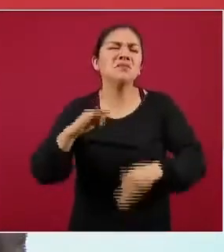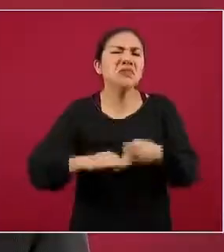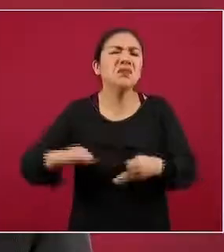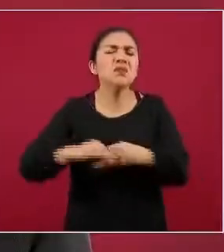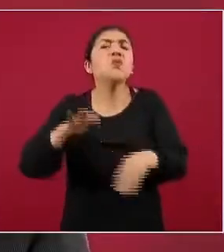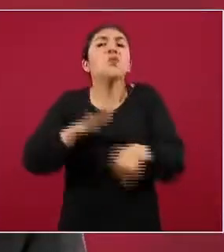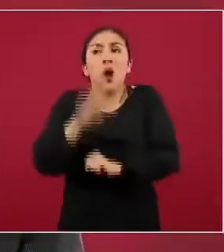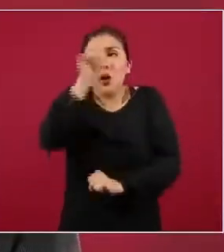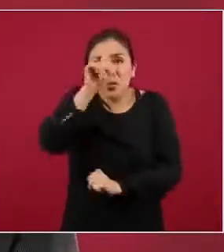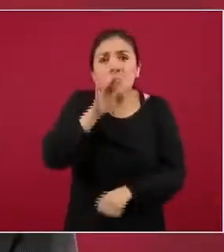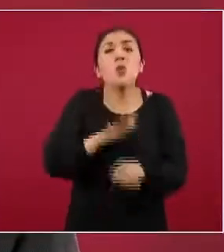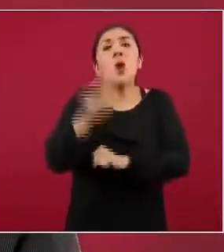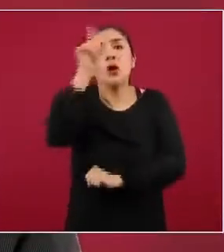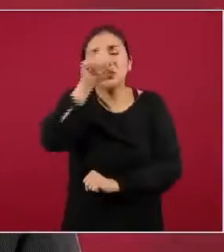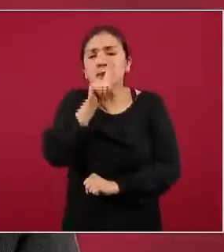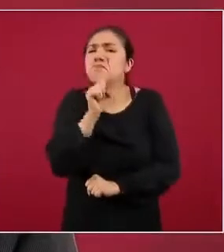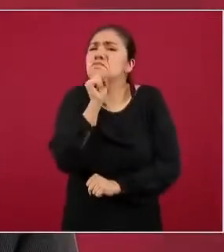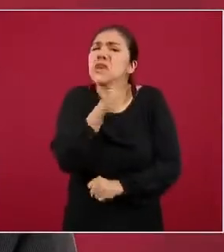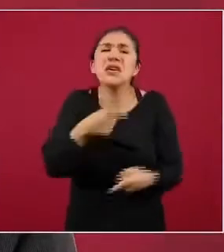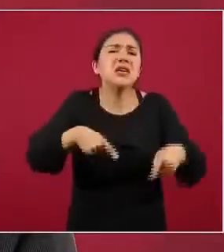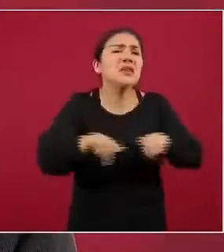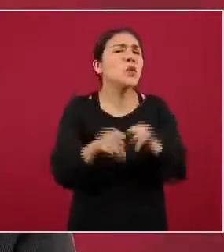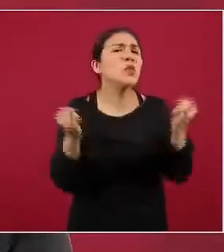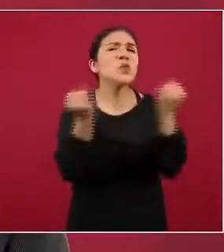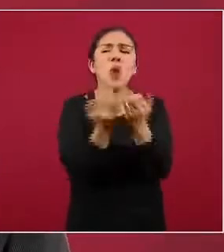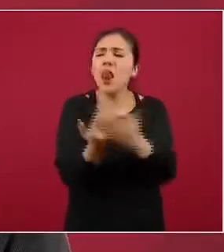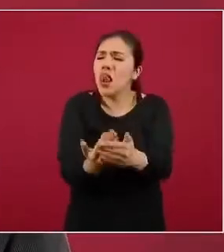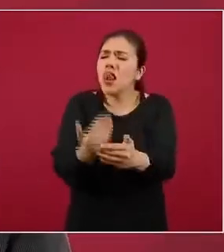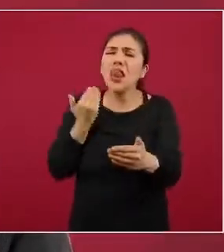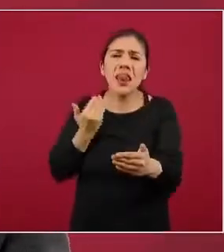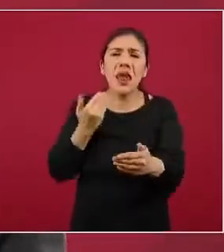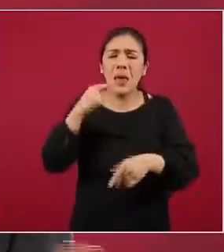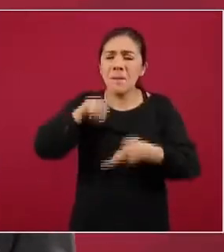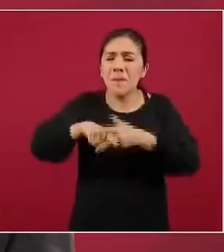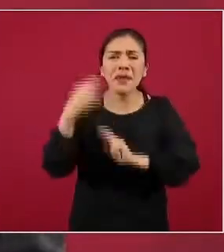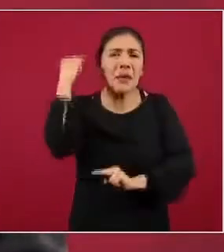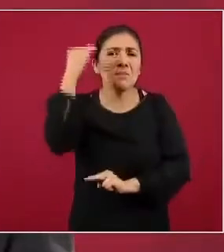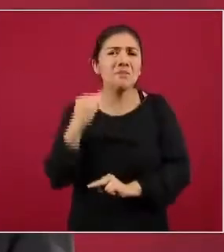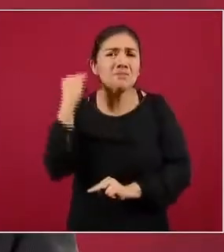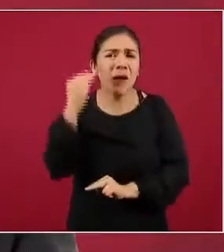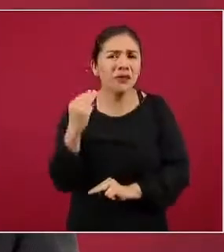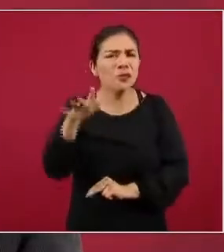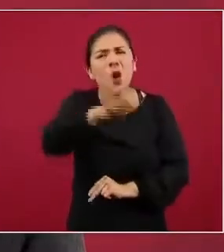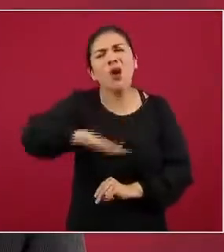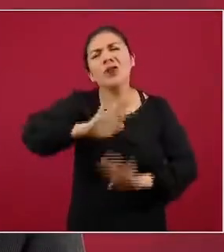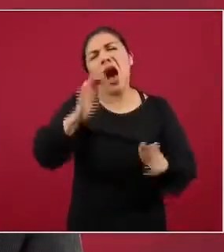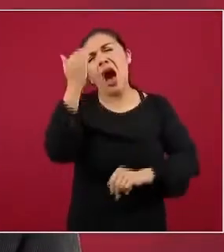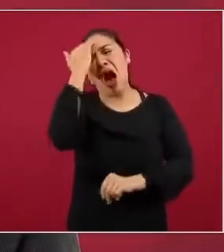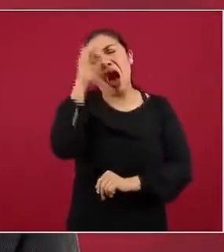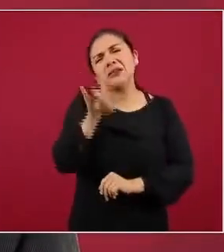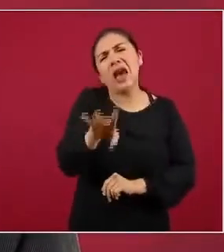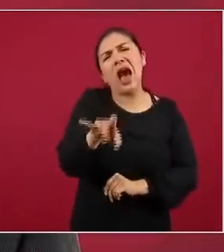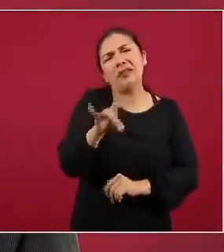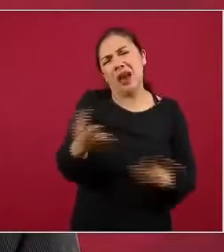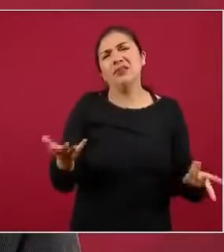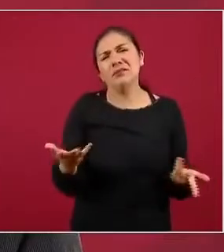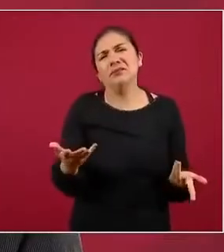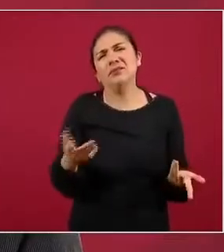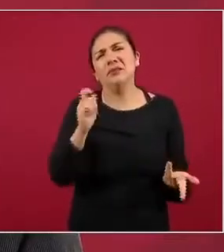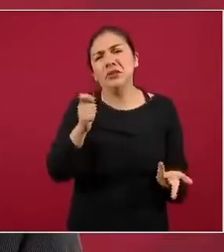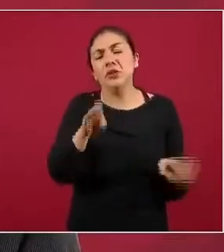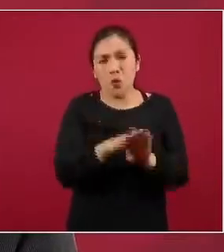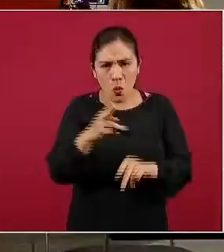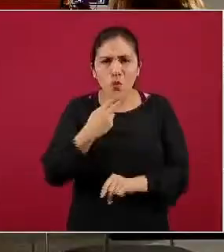¿qué recomendaciones le da? Exactamente las mismas que hemos dicho desde marzo. Yo creo que ya todo mundo las sabe, quizá